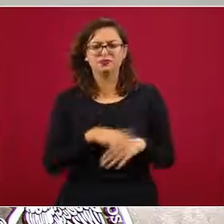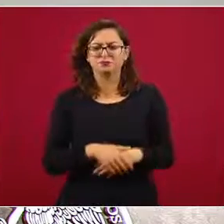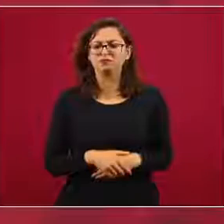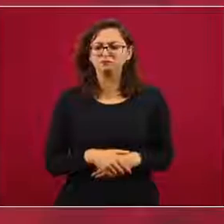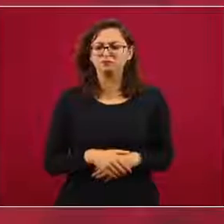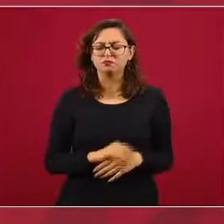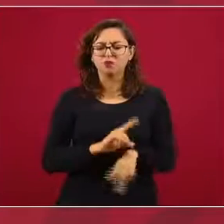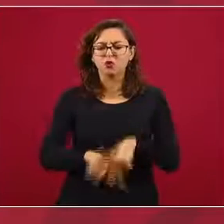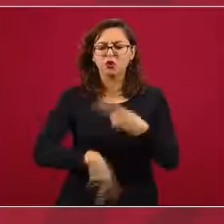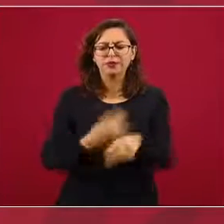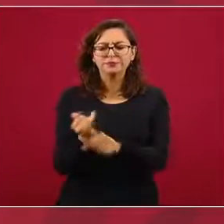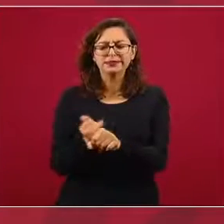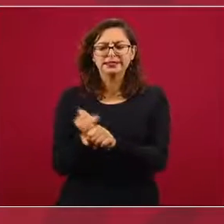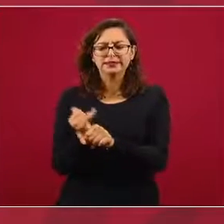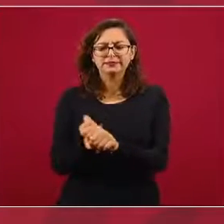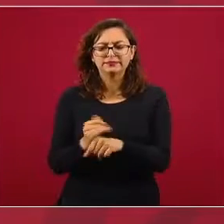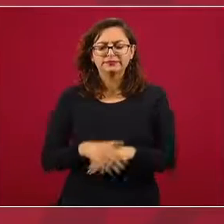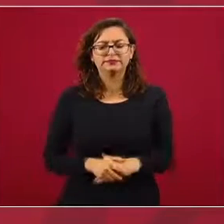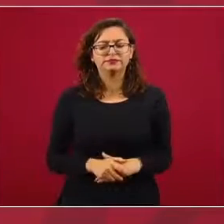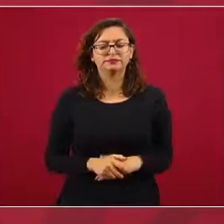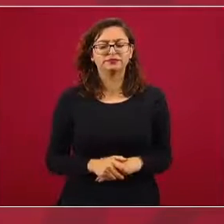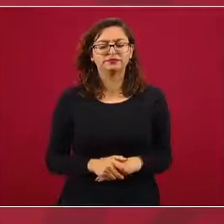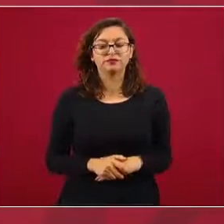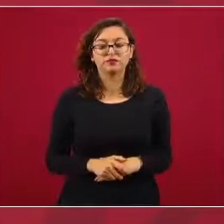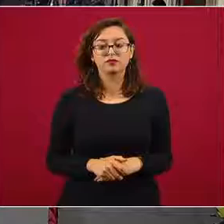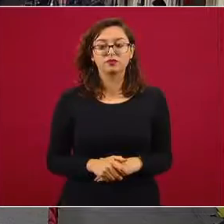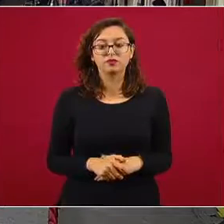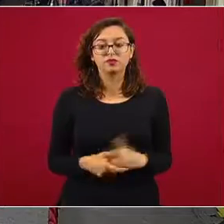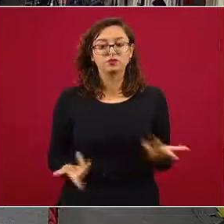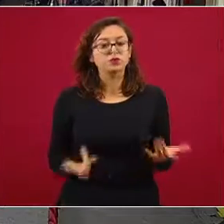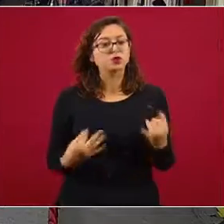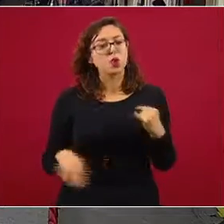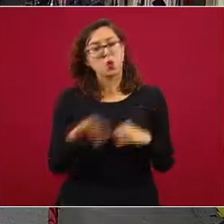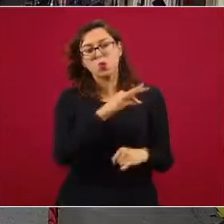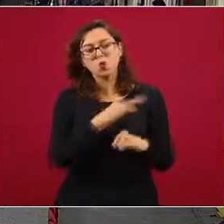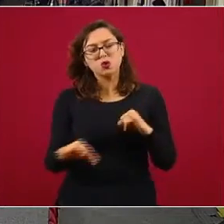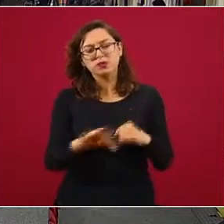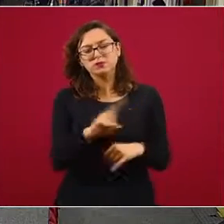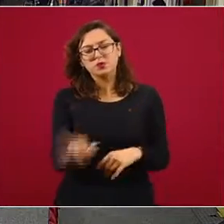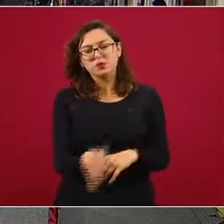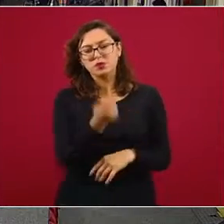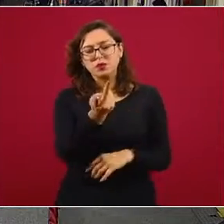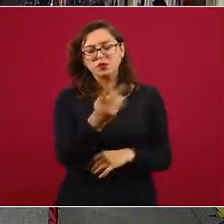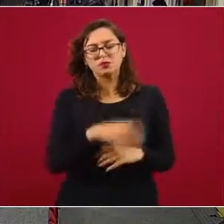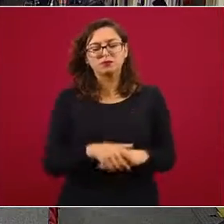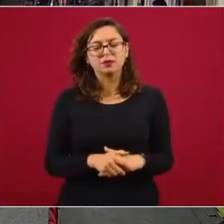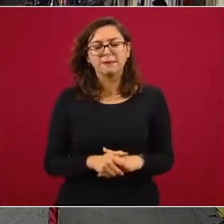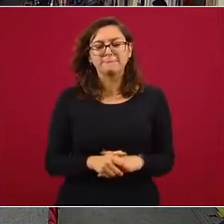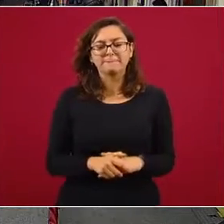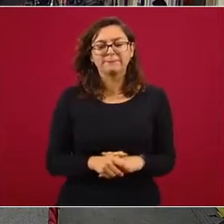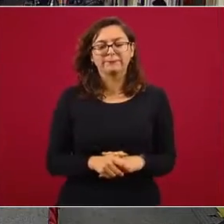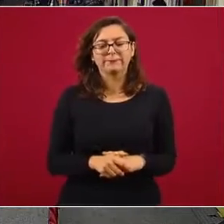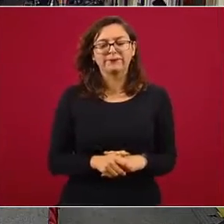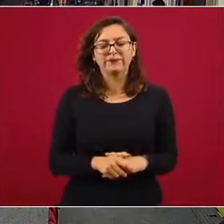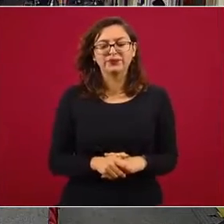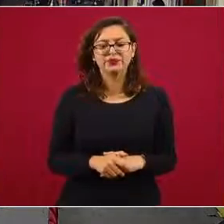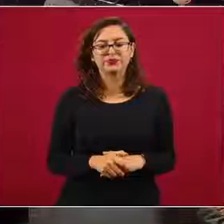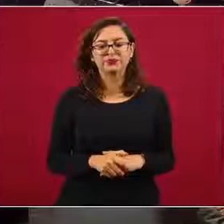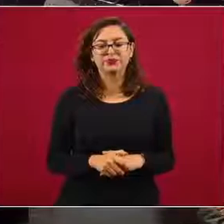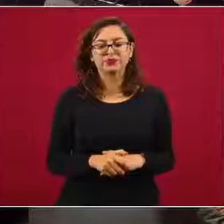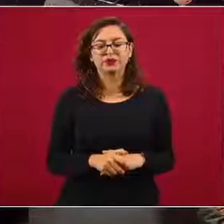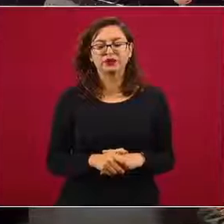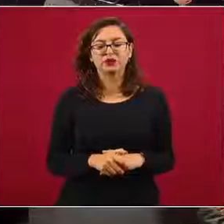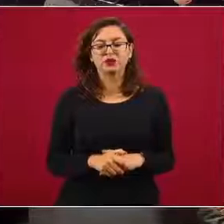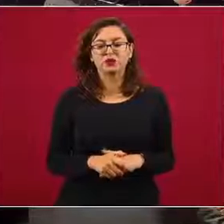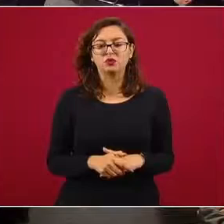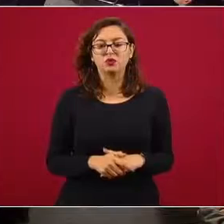hacerlo. Y finalmente, si me permite, una última es, otra vez está cobrando fuerza los abusos